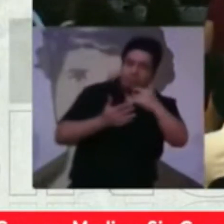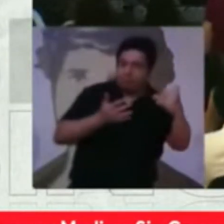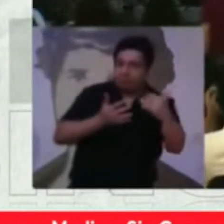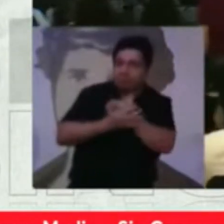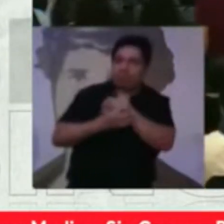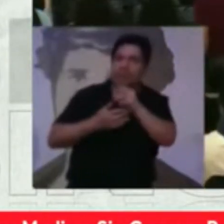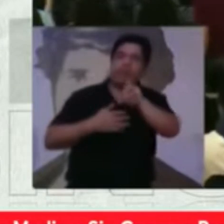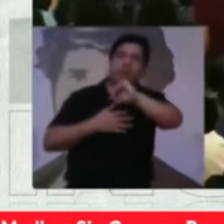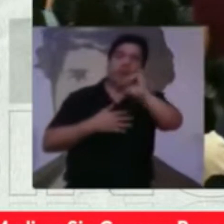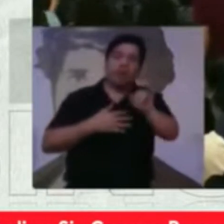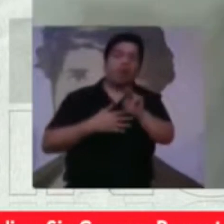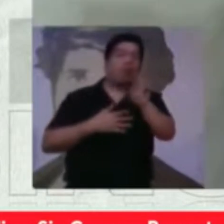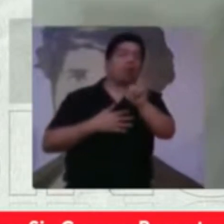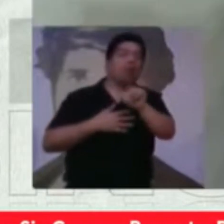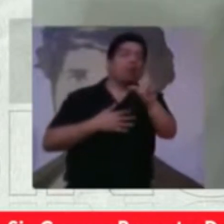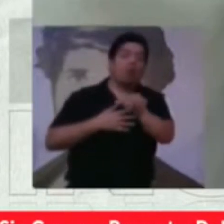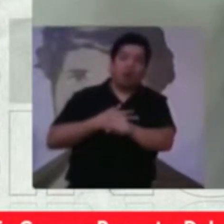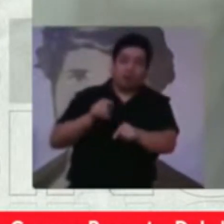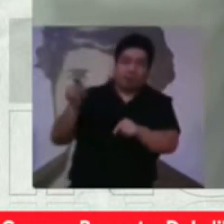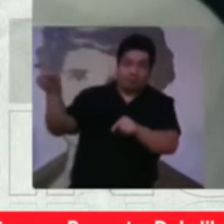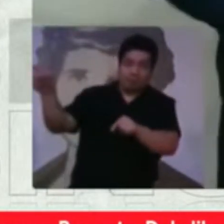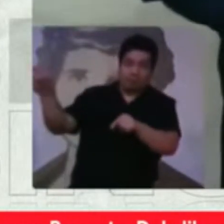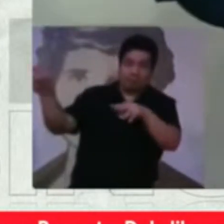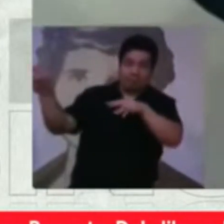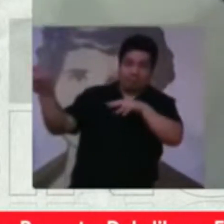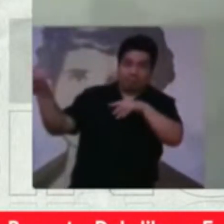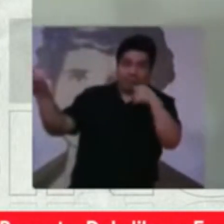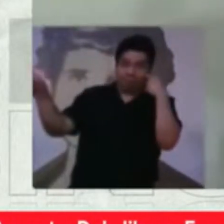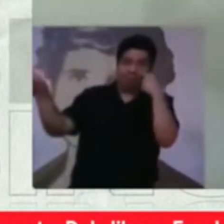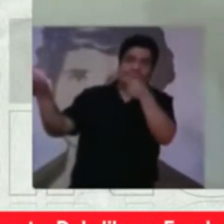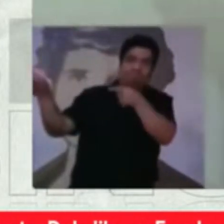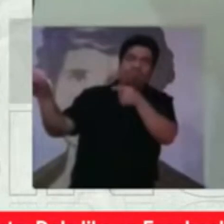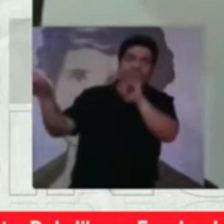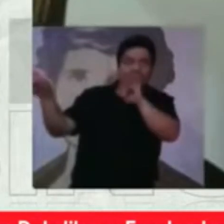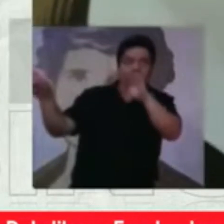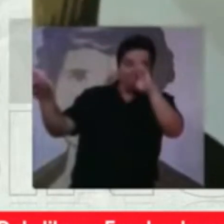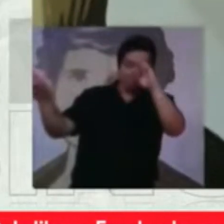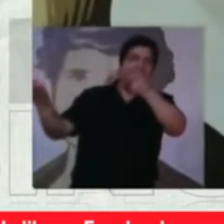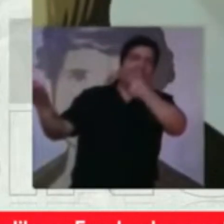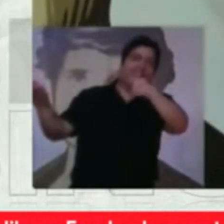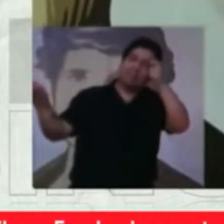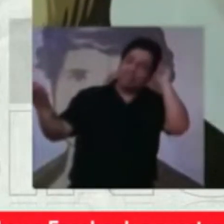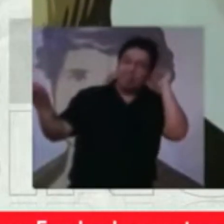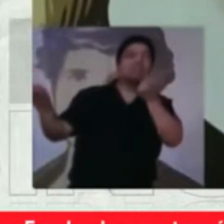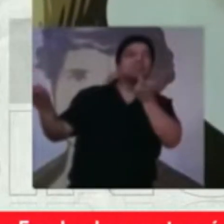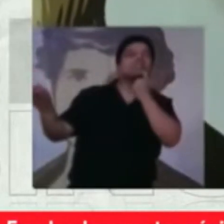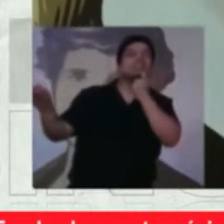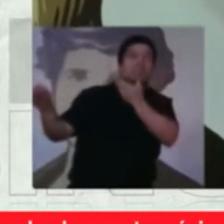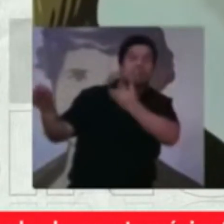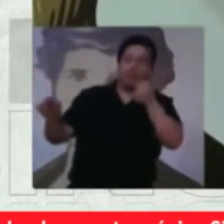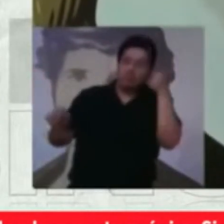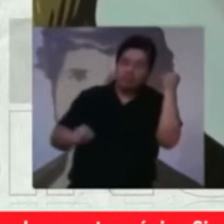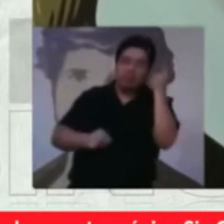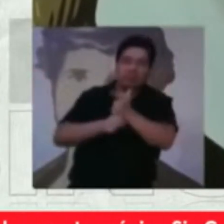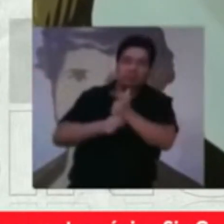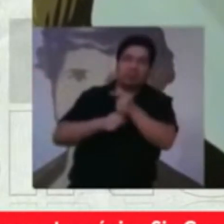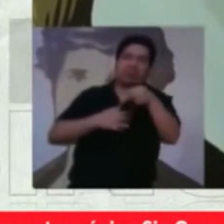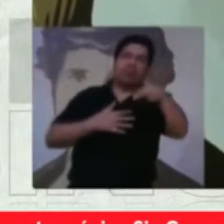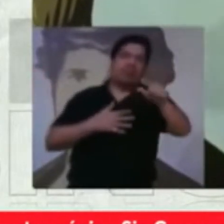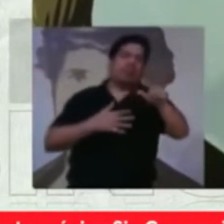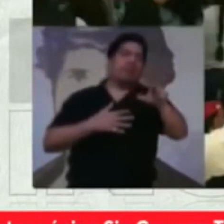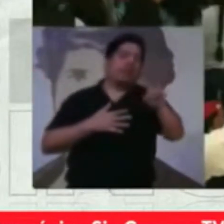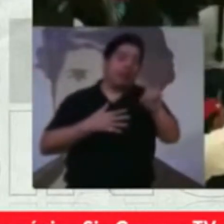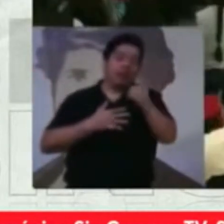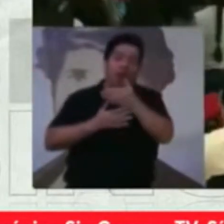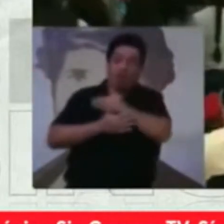Julián Macías tobar fue el que destapó la campaña sucia contra López Obrador de narcopresidente